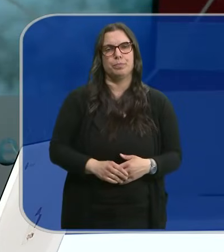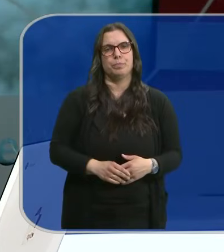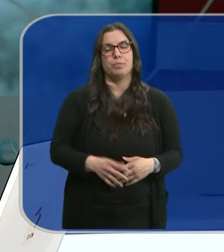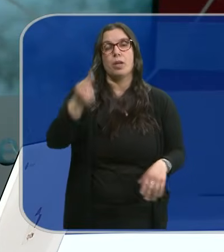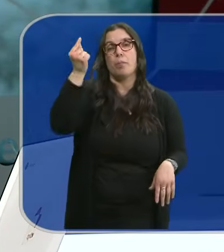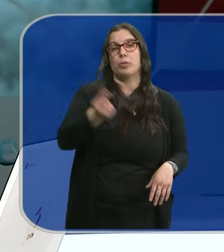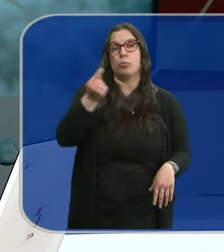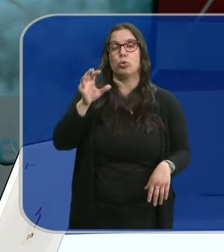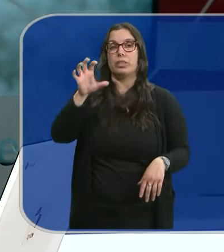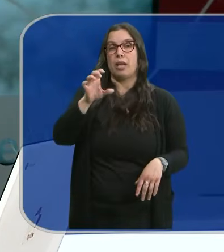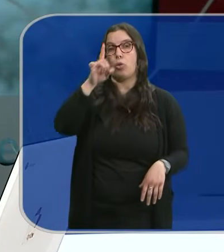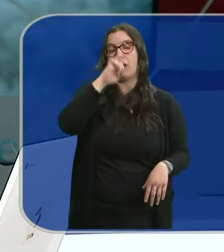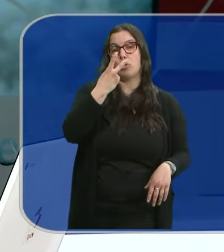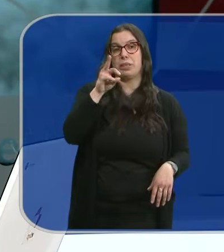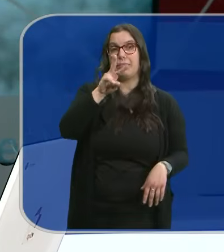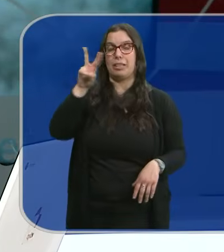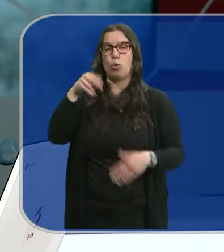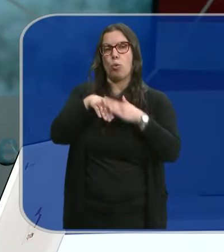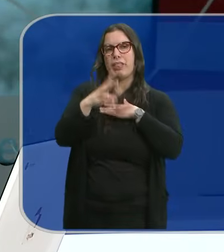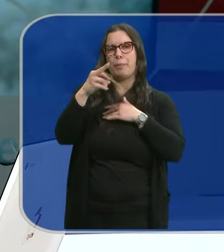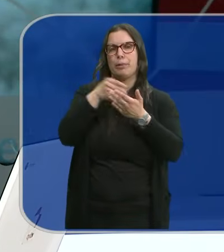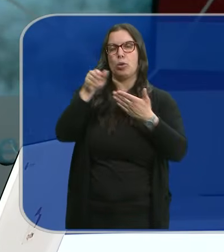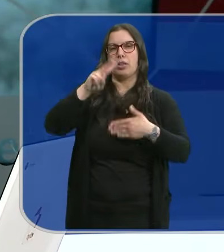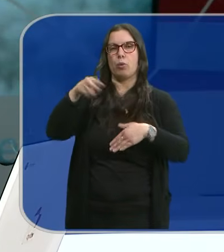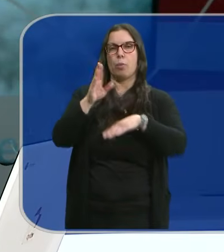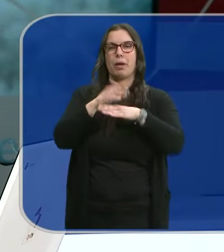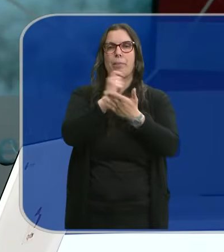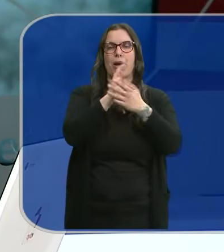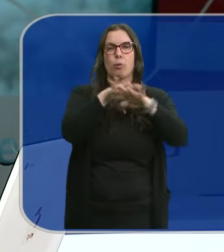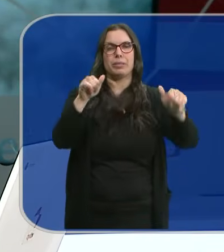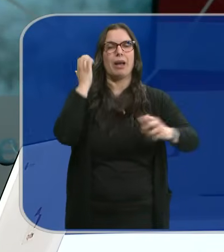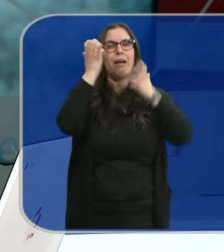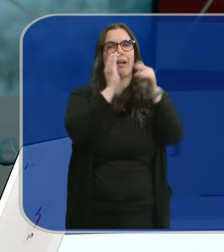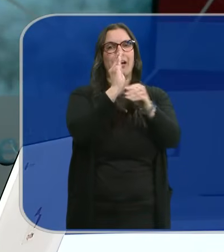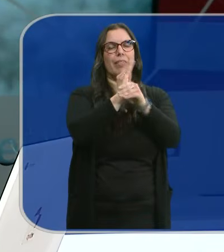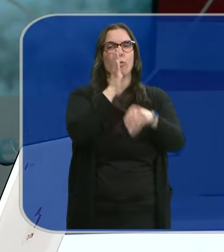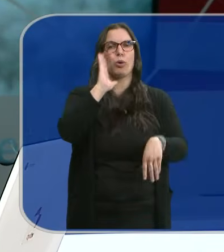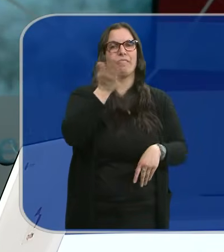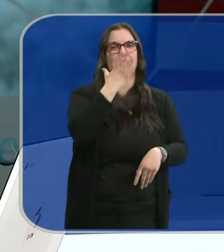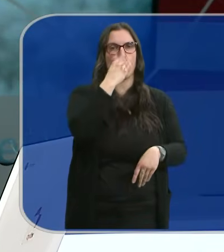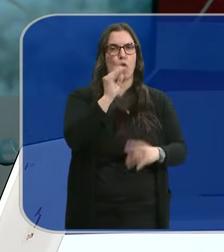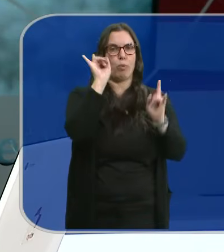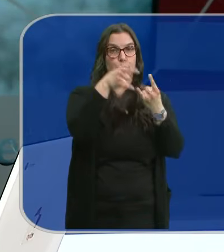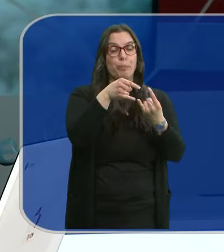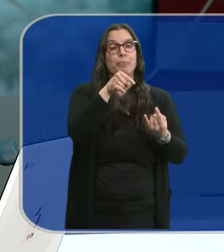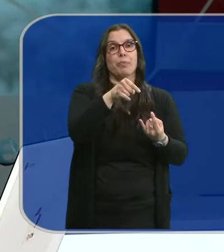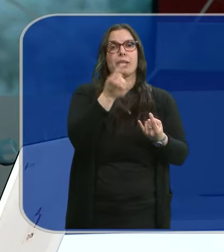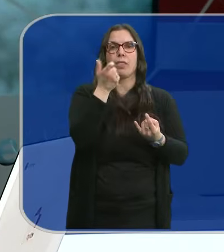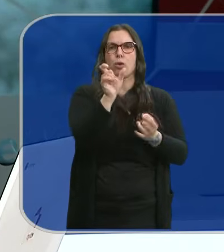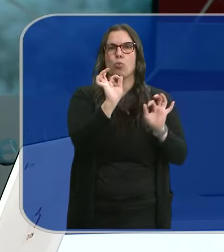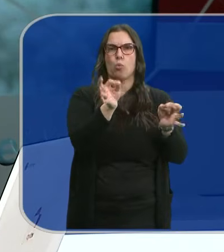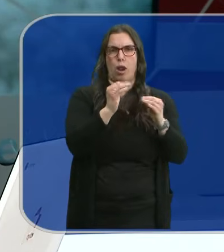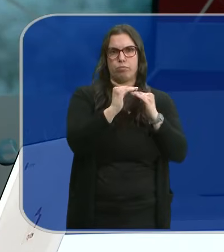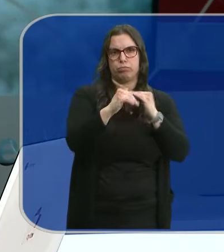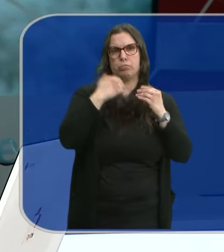Los presupuestos del Estado de 2022 reservaron 20 millones de euros para indemnizar a los ganaderos por los daños causados por el lobo. Esa partida se ha mantenido